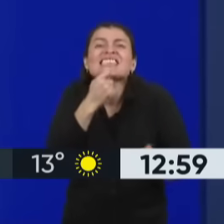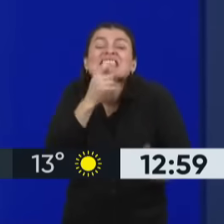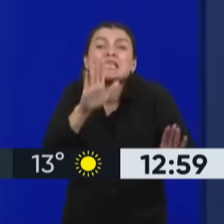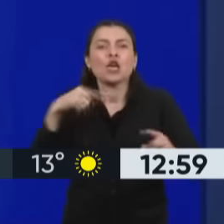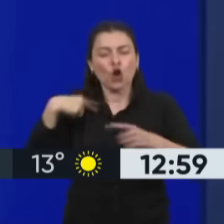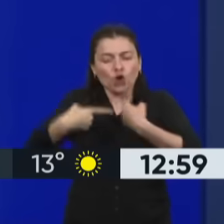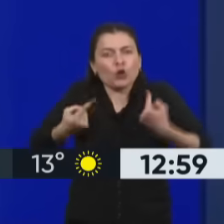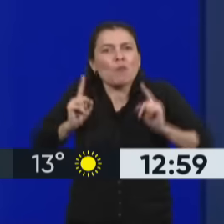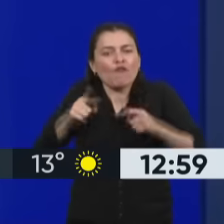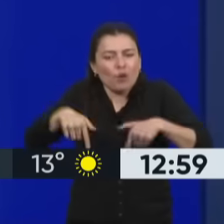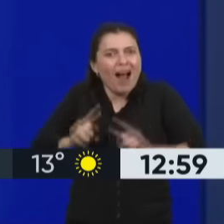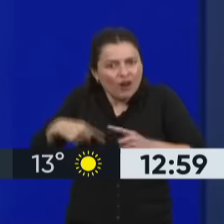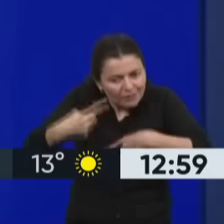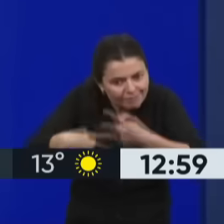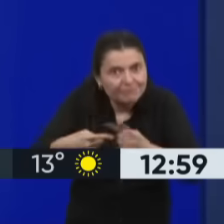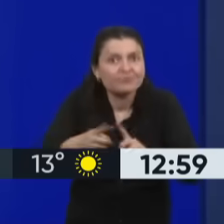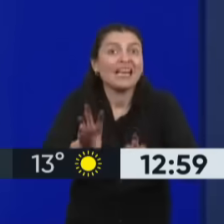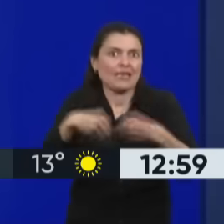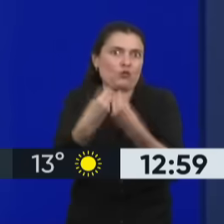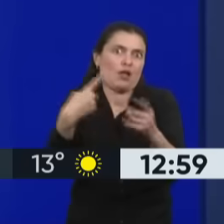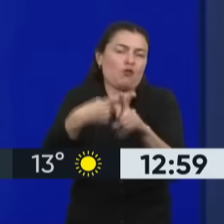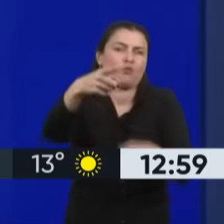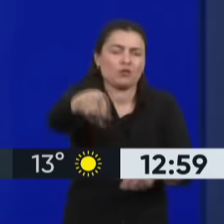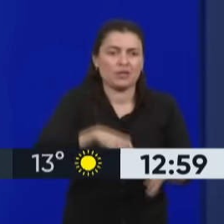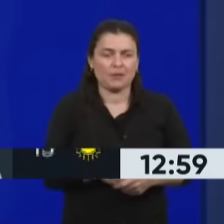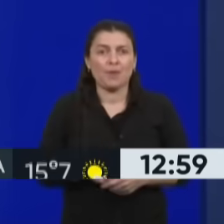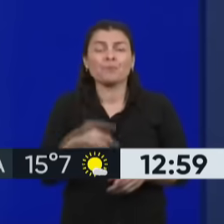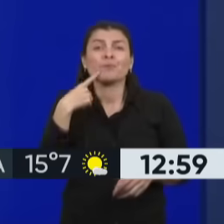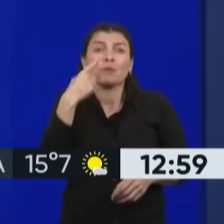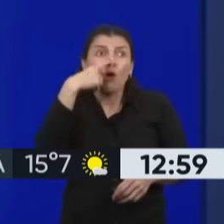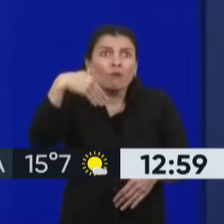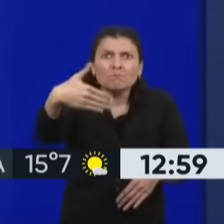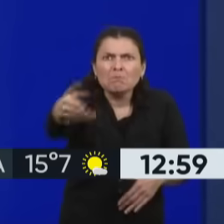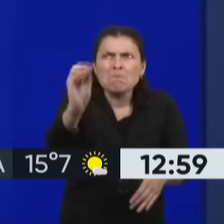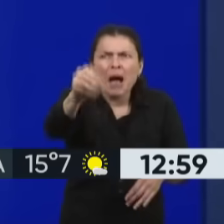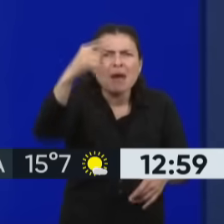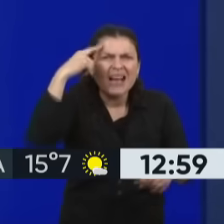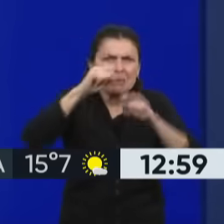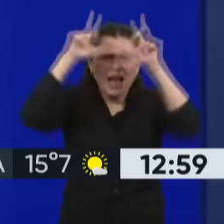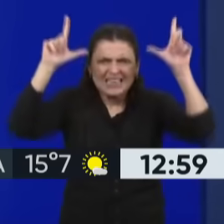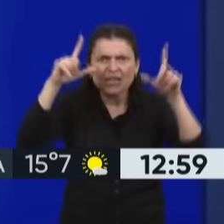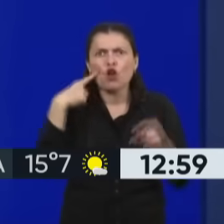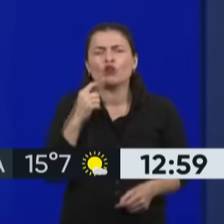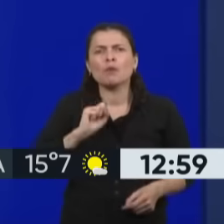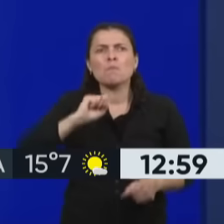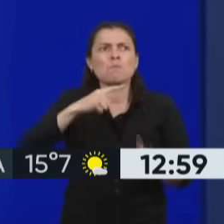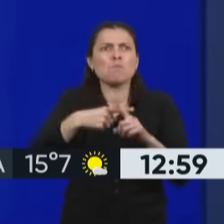en 22 años lo estaríamos multiplicando por 4 y estaríamos ya en